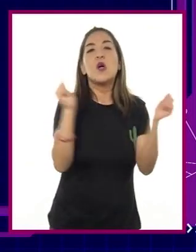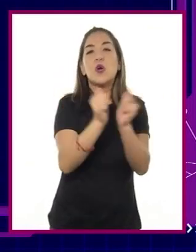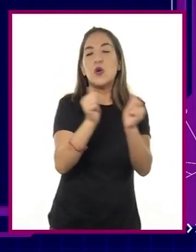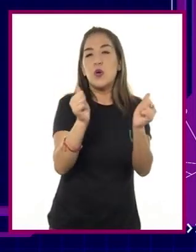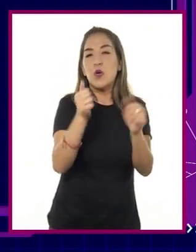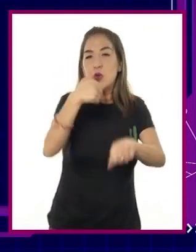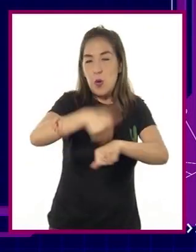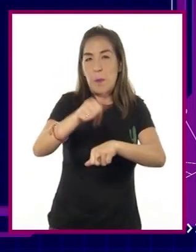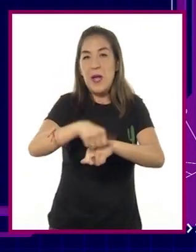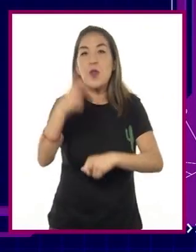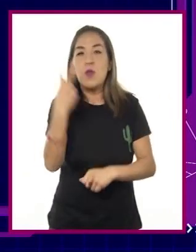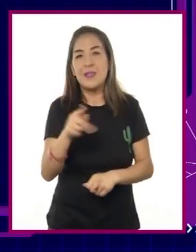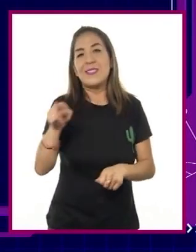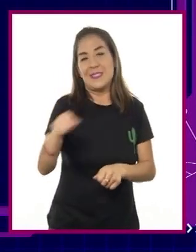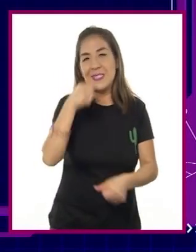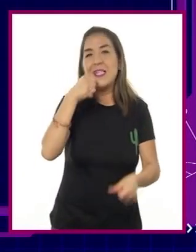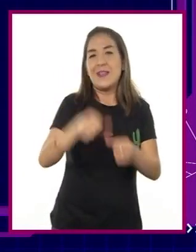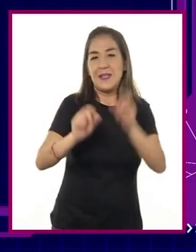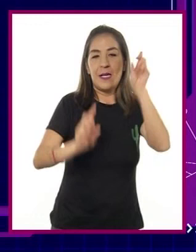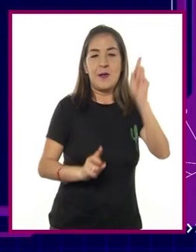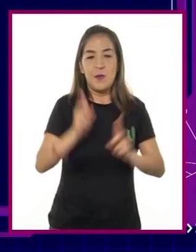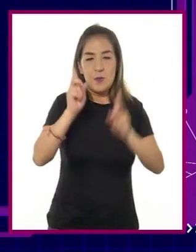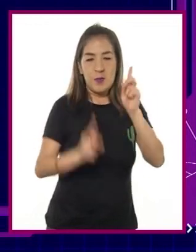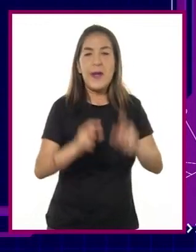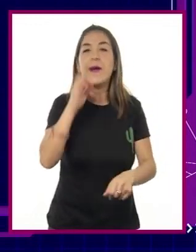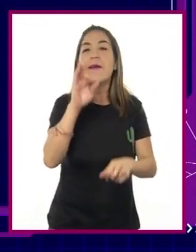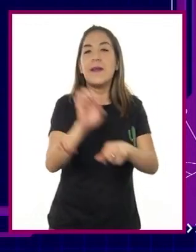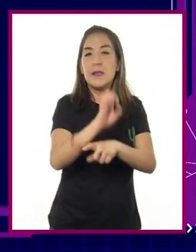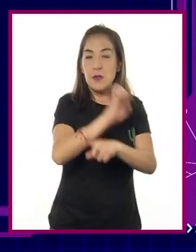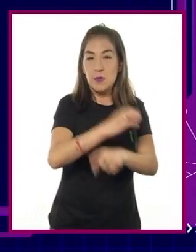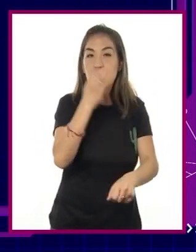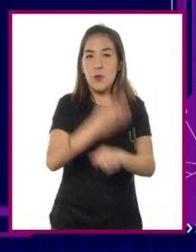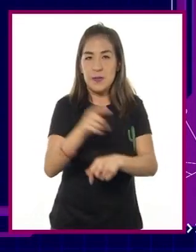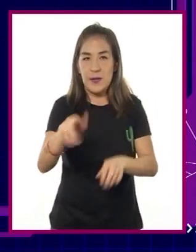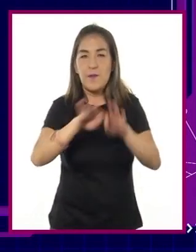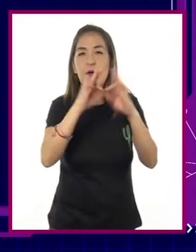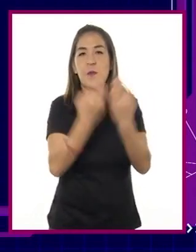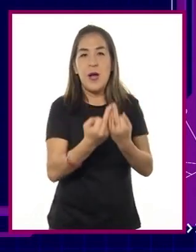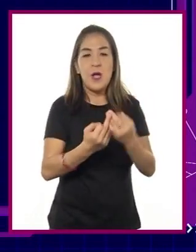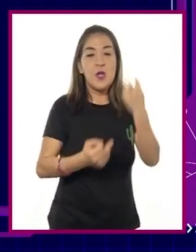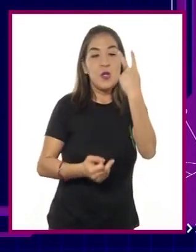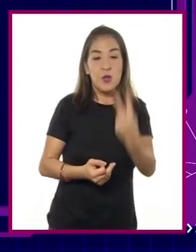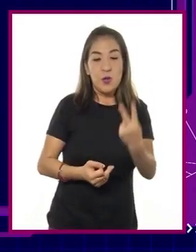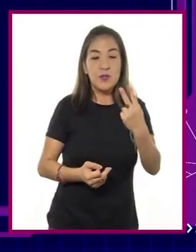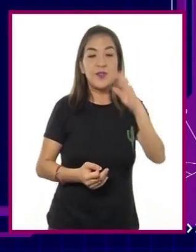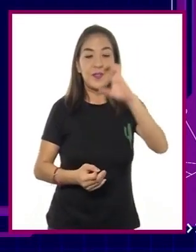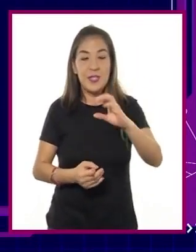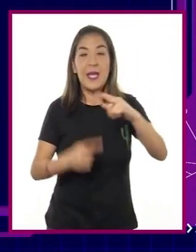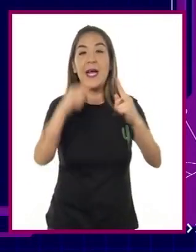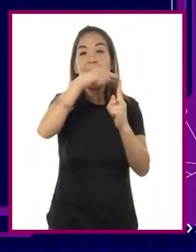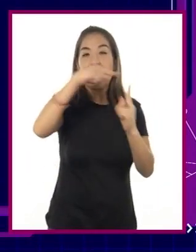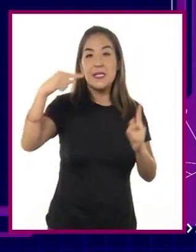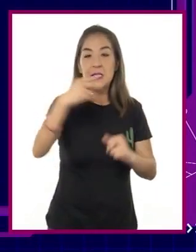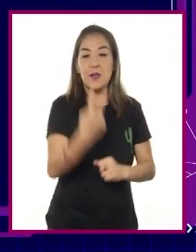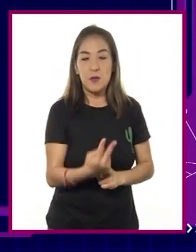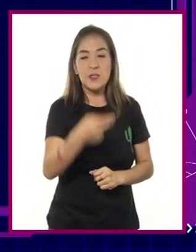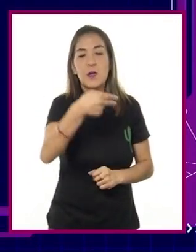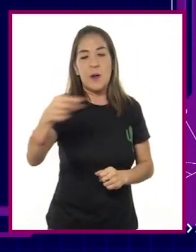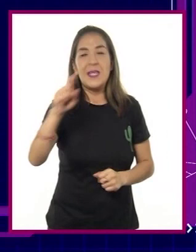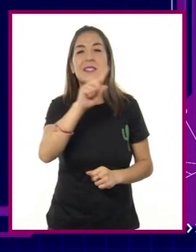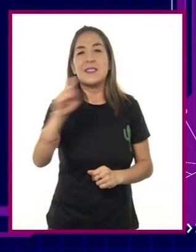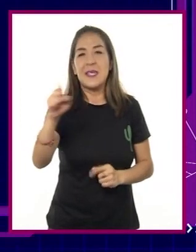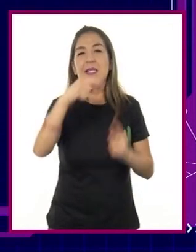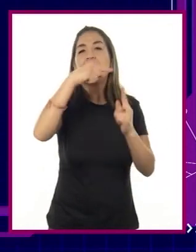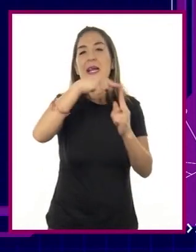el coeficiente de la incógnita. Entonces nos queda de esta manera: 2c entre 2 es igual a 100 entre